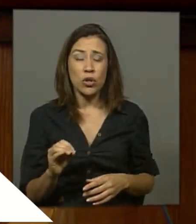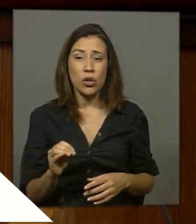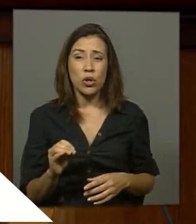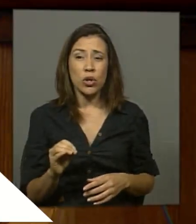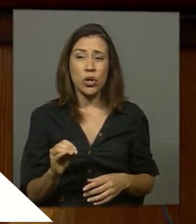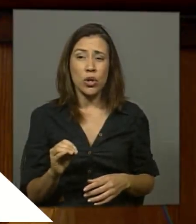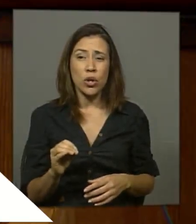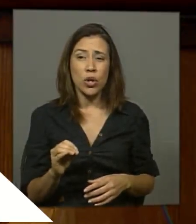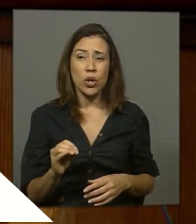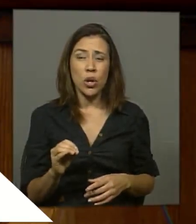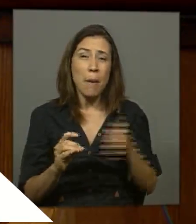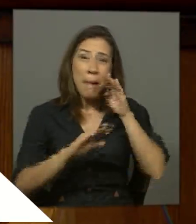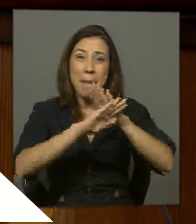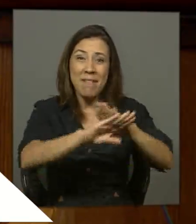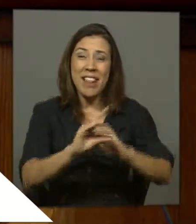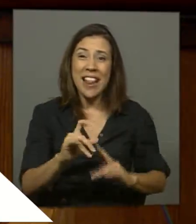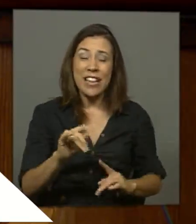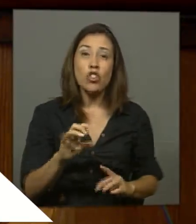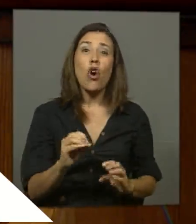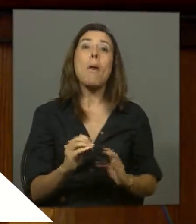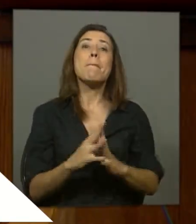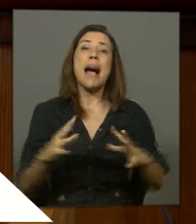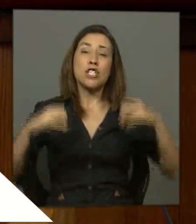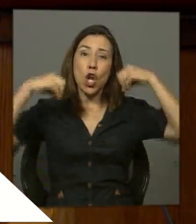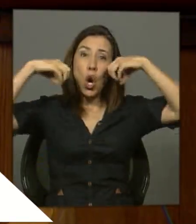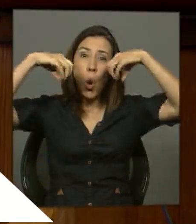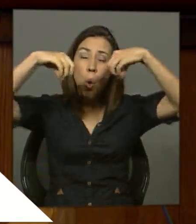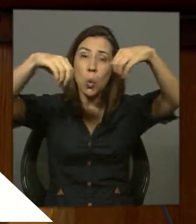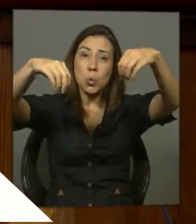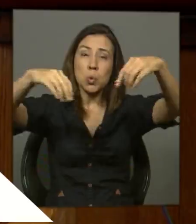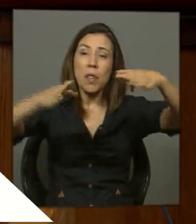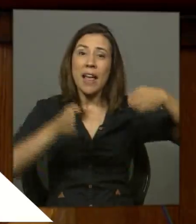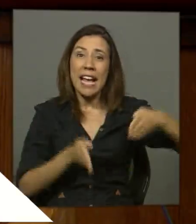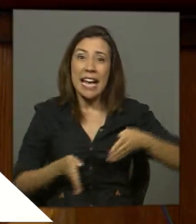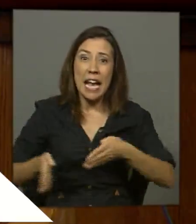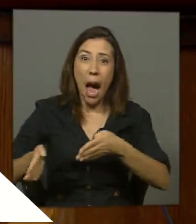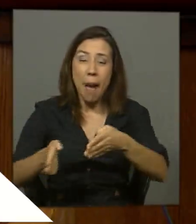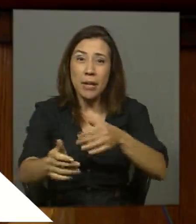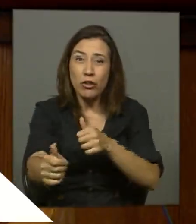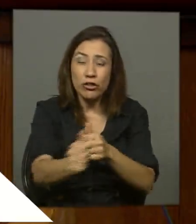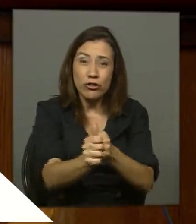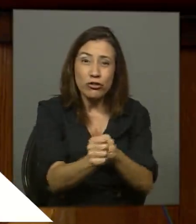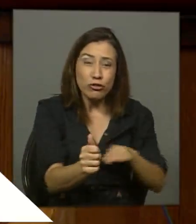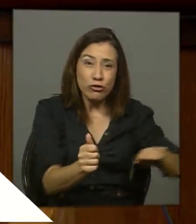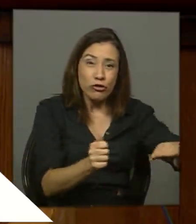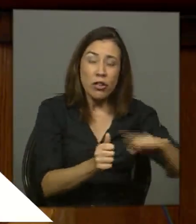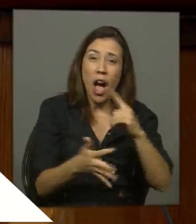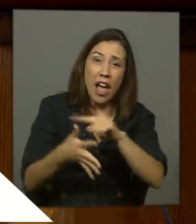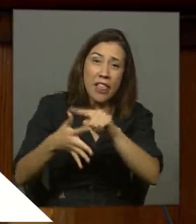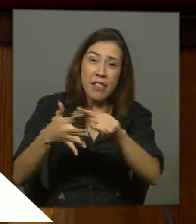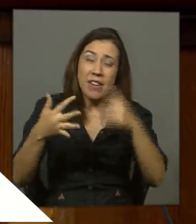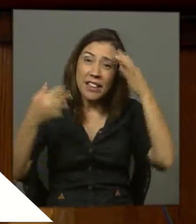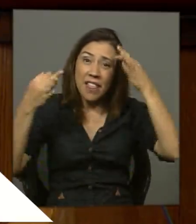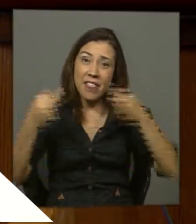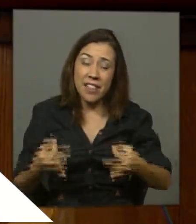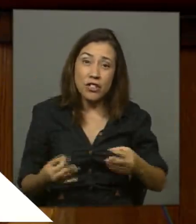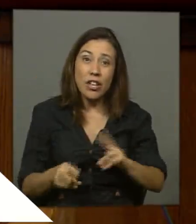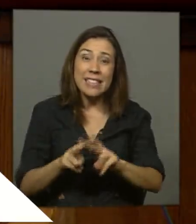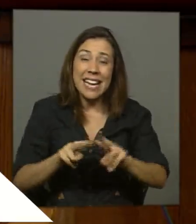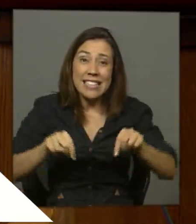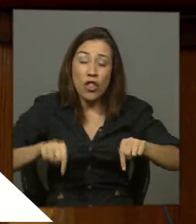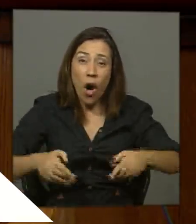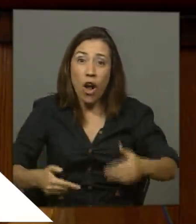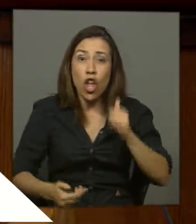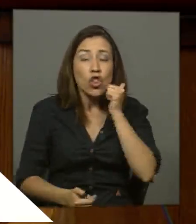la la iluminación de los caminos aledaños hay una serie de medidas que se están tomando por lo